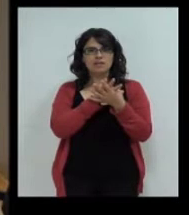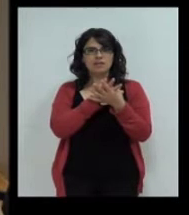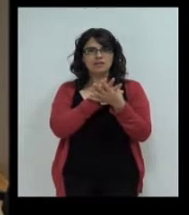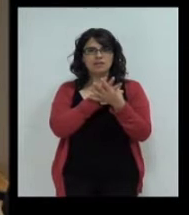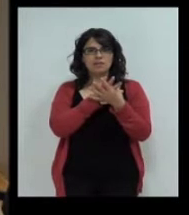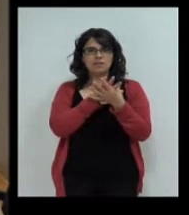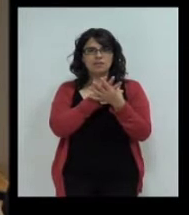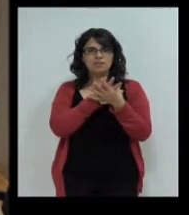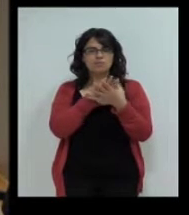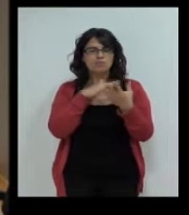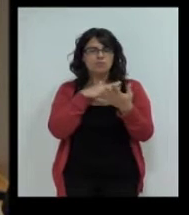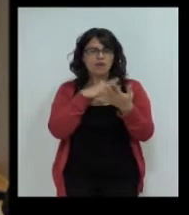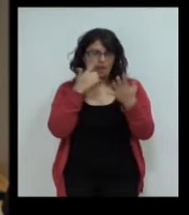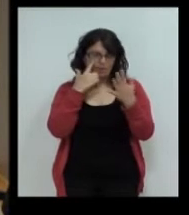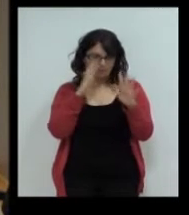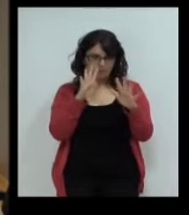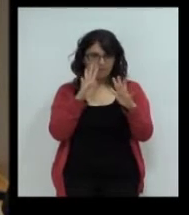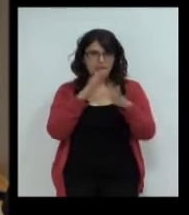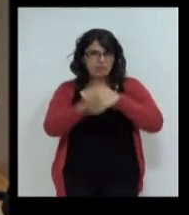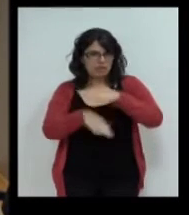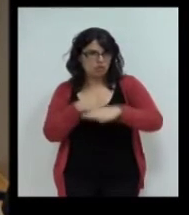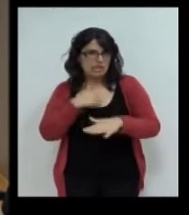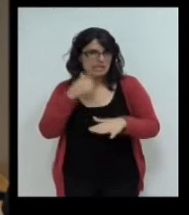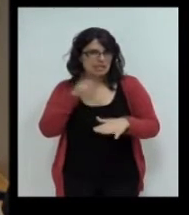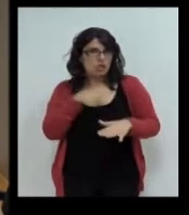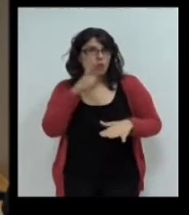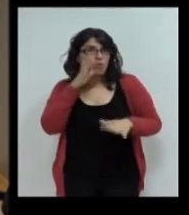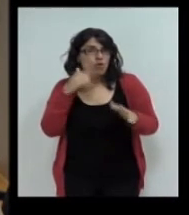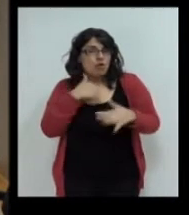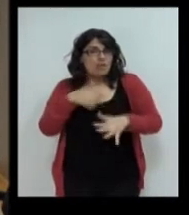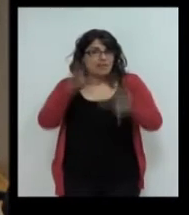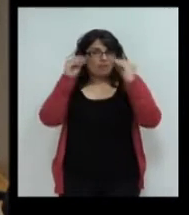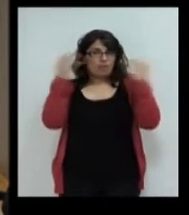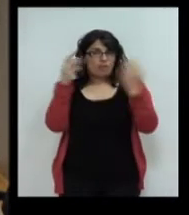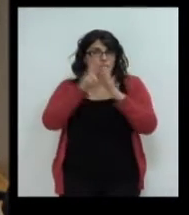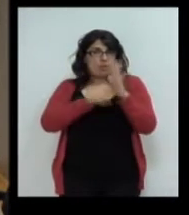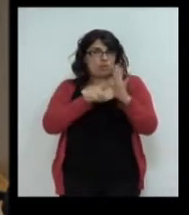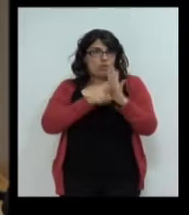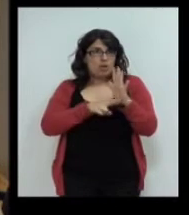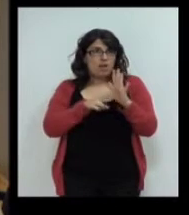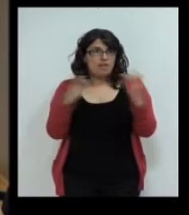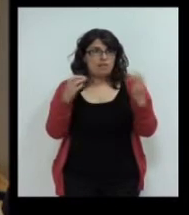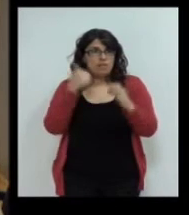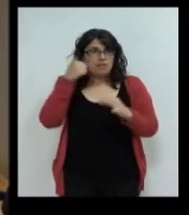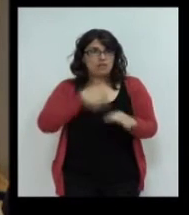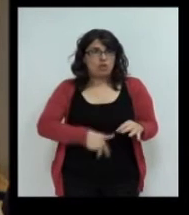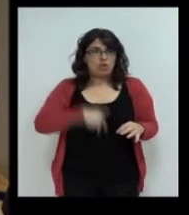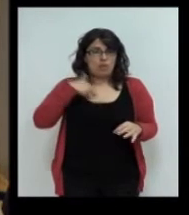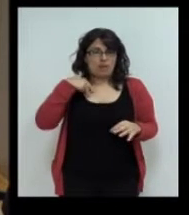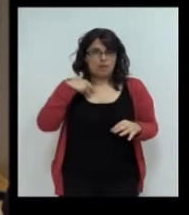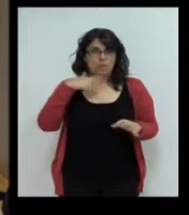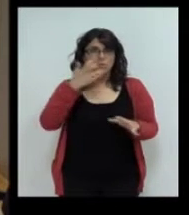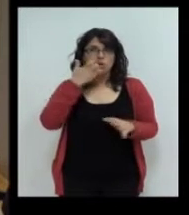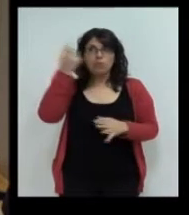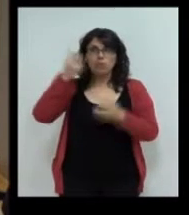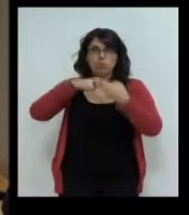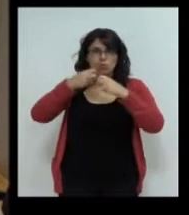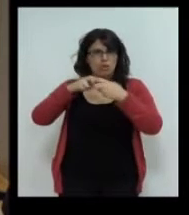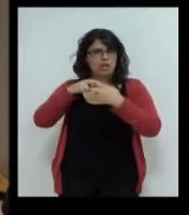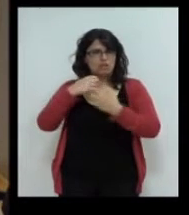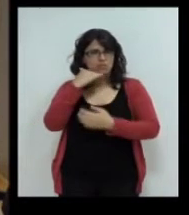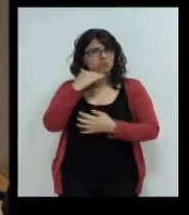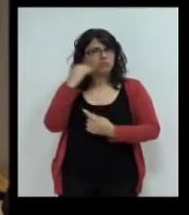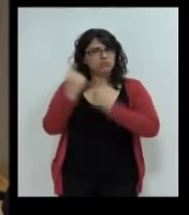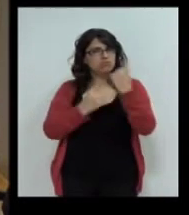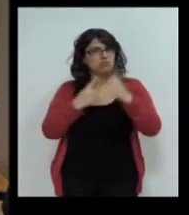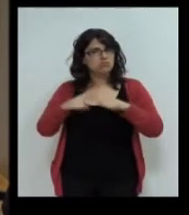que un tema como este, donde hay que regular sobre Internet, entre comillas, debe ser un poco más global, ¿no? Pero desde Bruselas sí se han hecho actuaciones